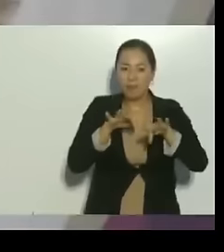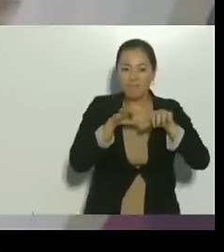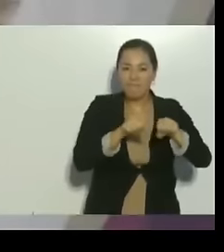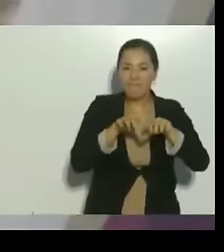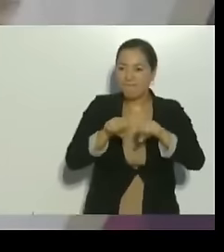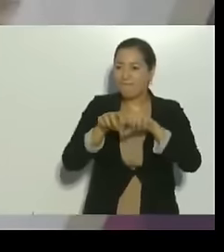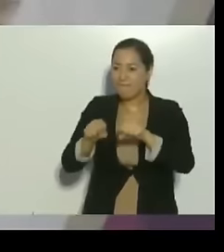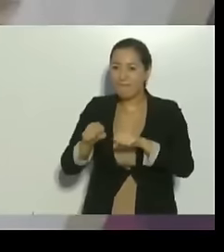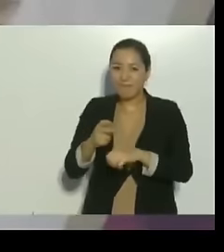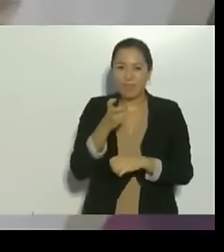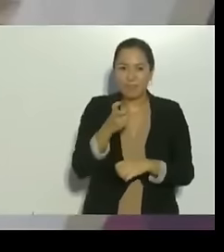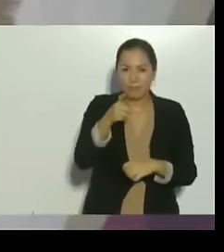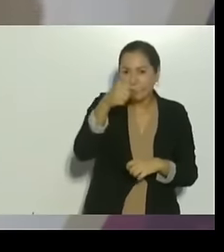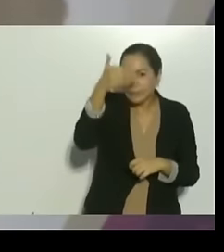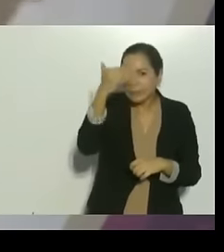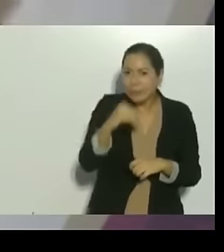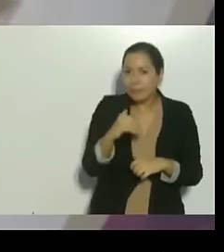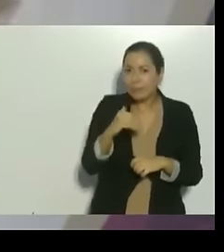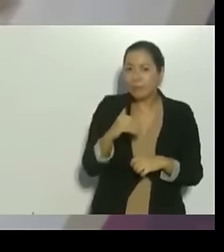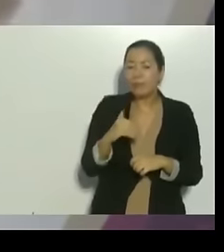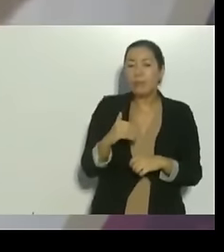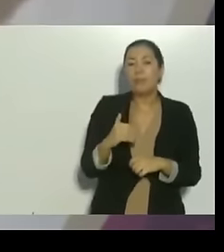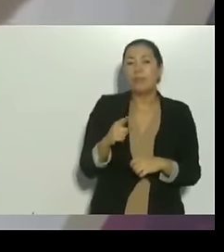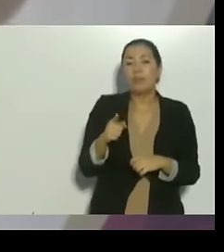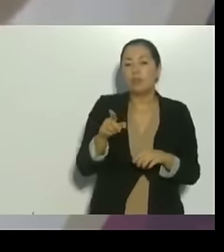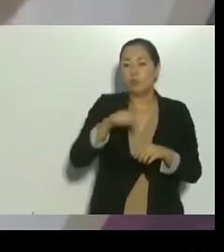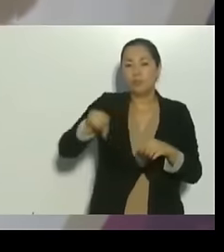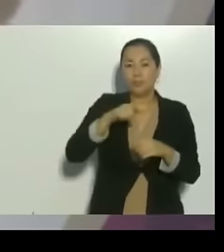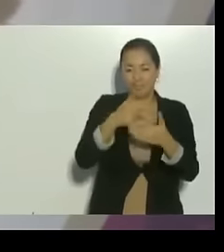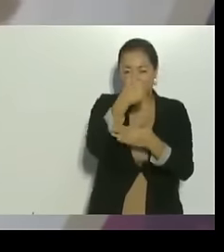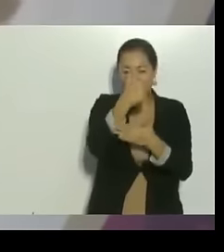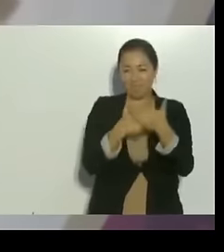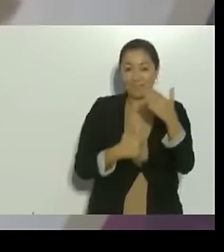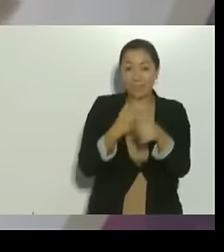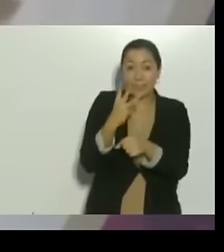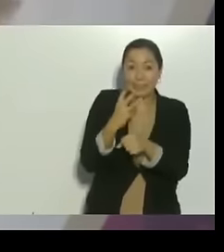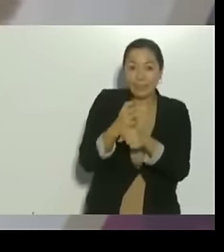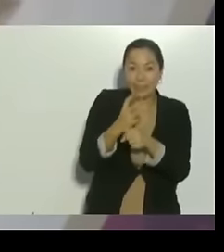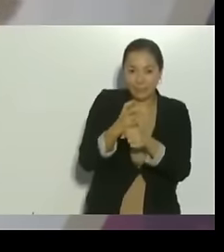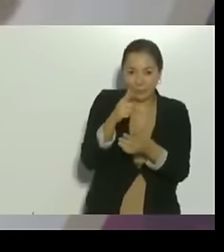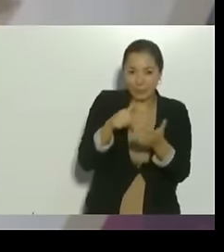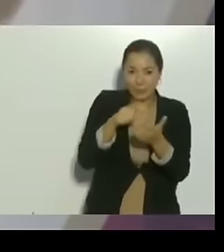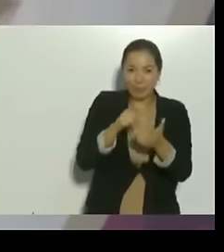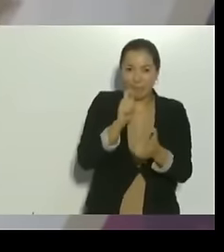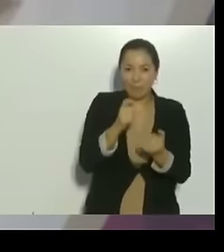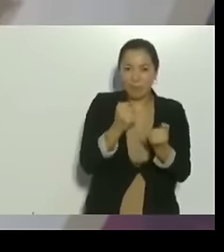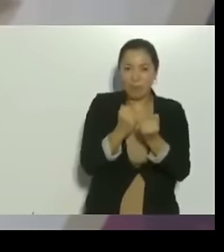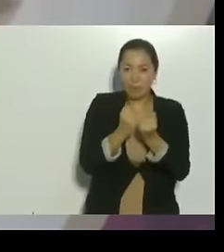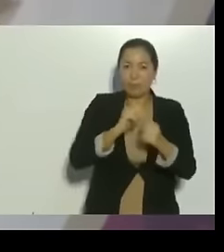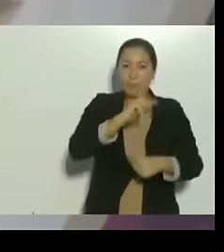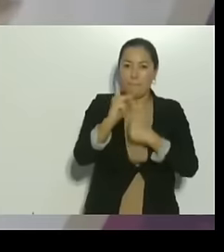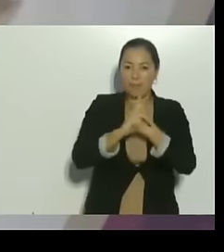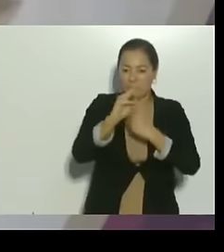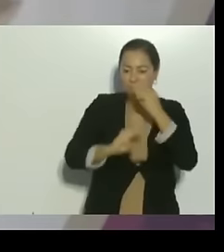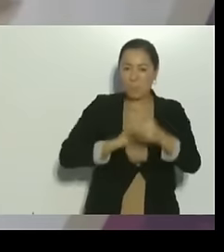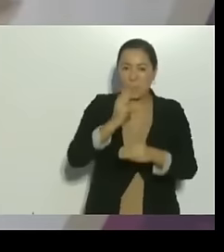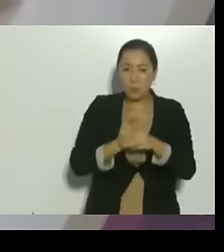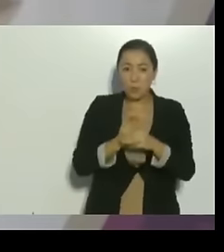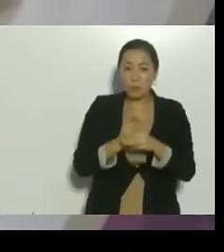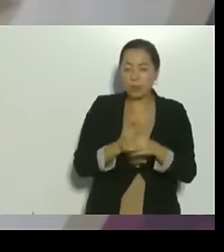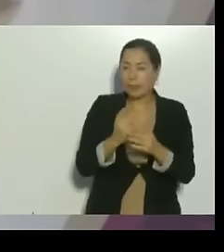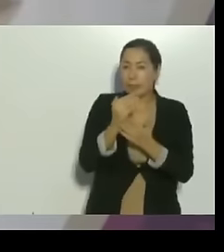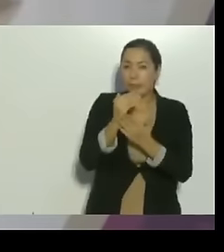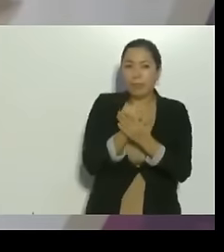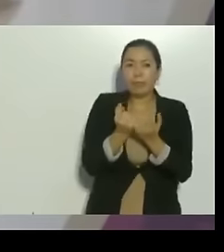el salario mínimo se ha incrementado la economía ha entrado en un círculo virtuoso y gracias a ese consumismo que existe en este país y que la